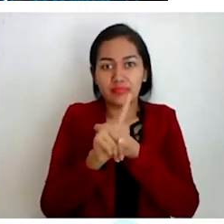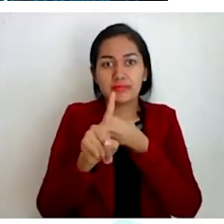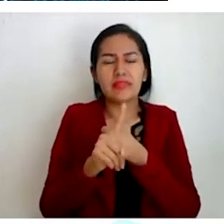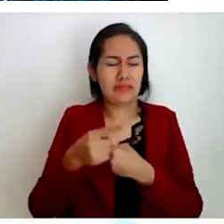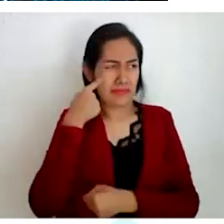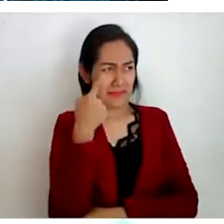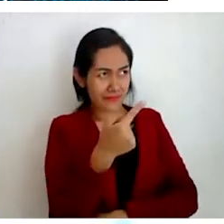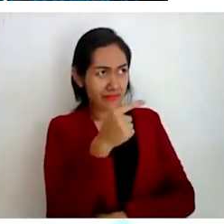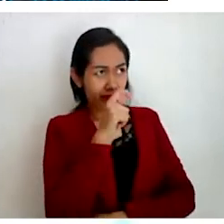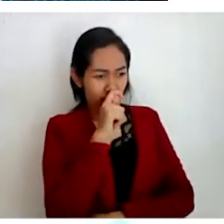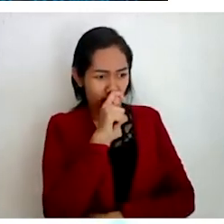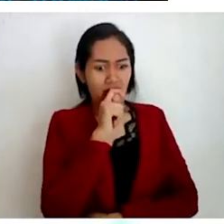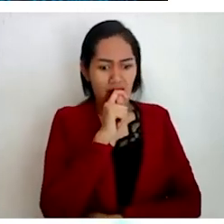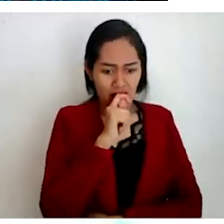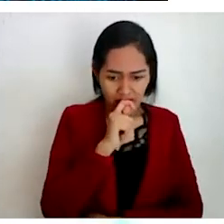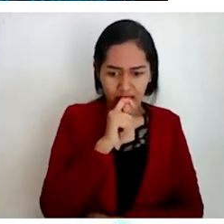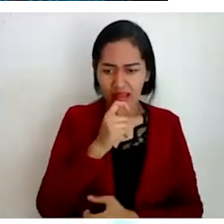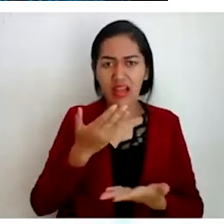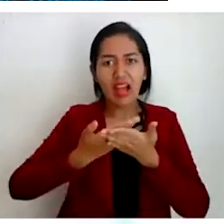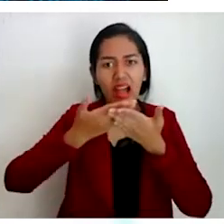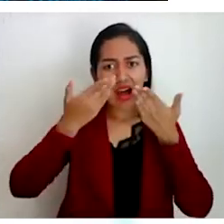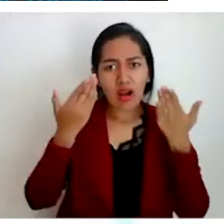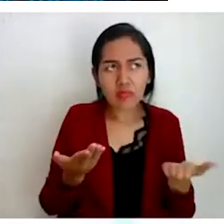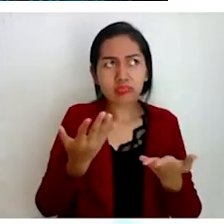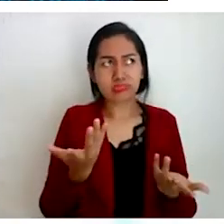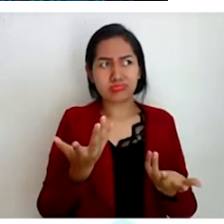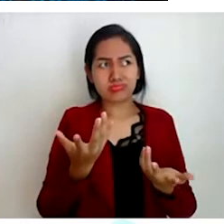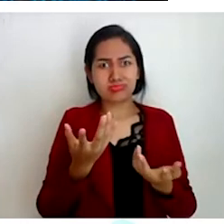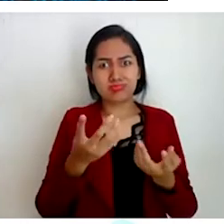manera intercultural, si quieren,